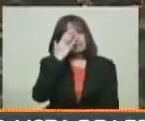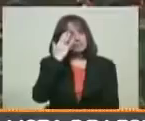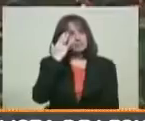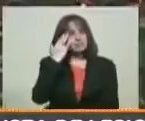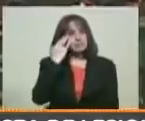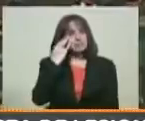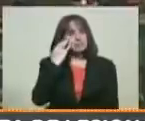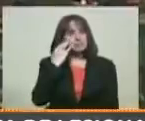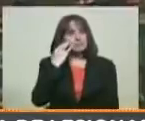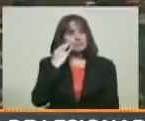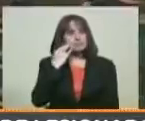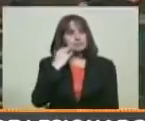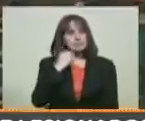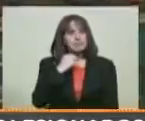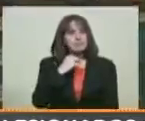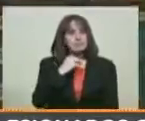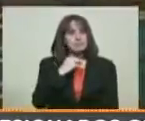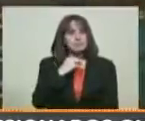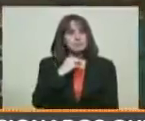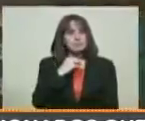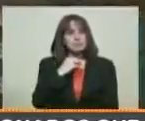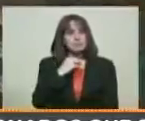La Diana Carabobo